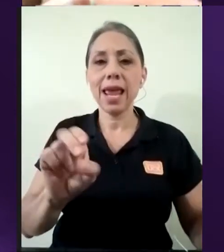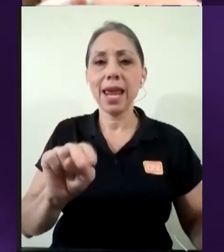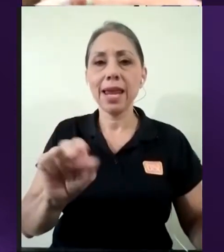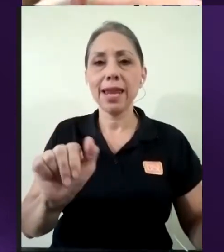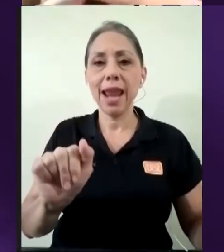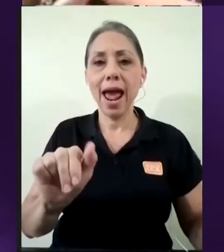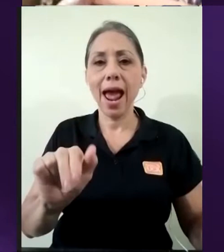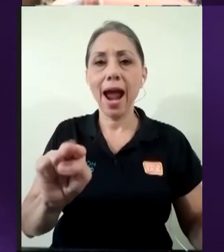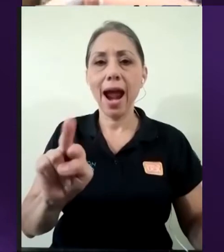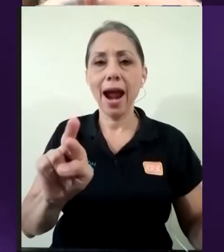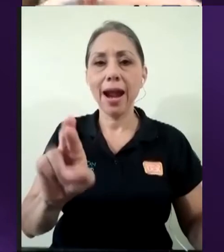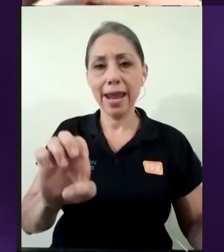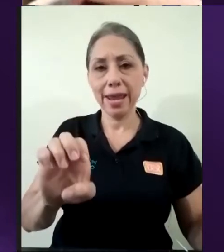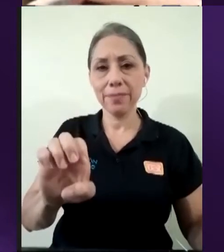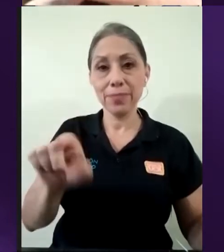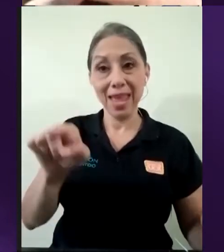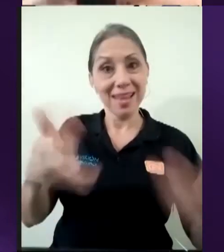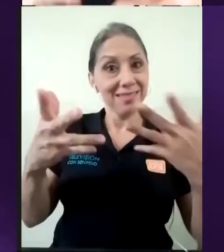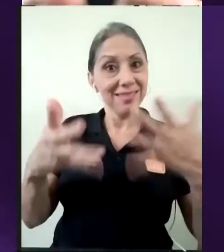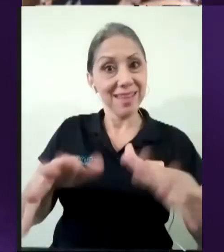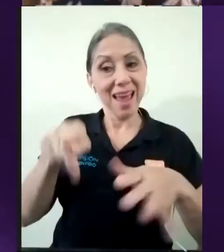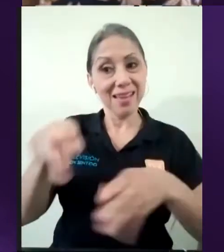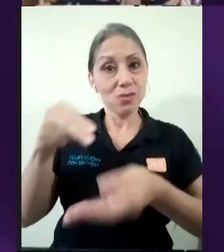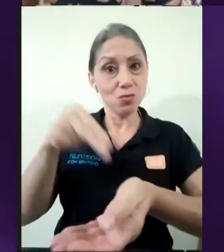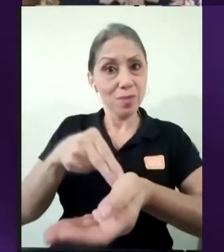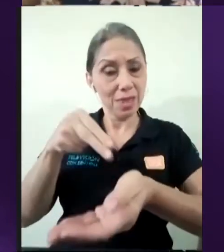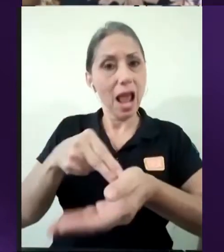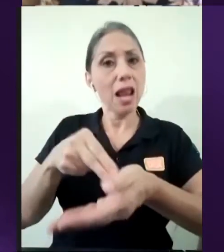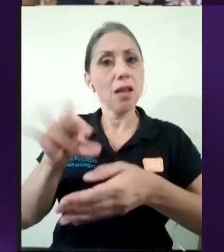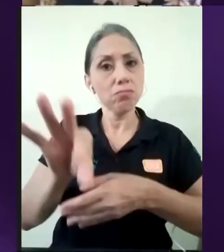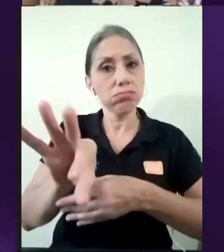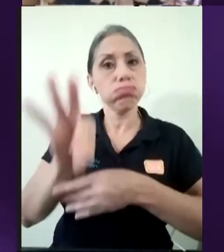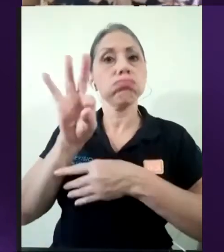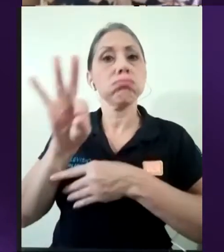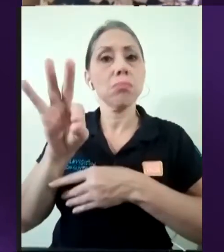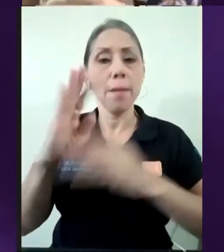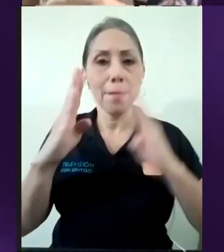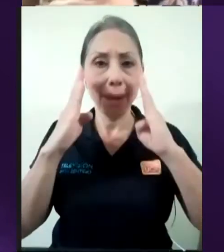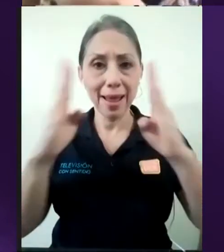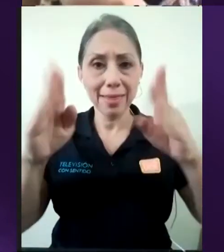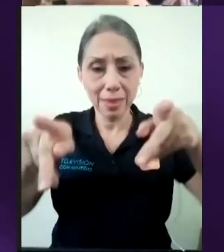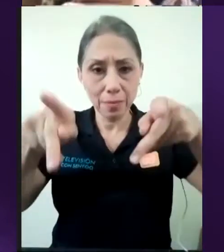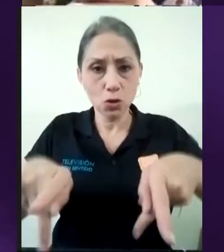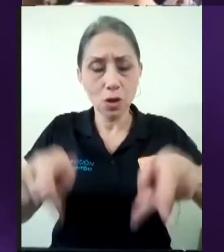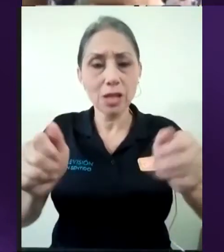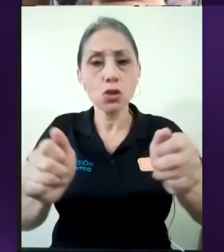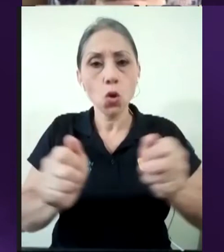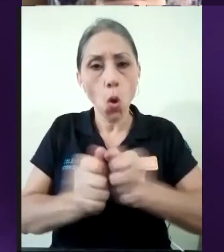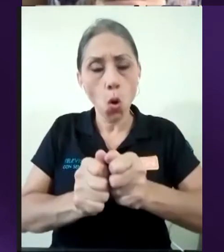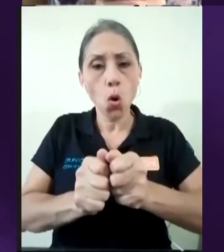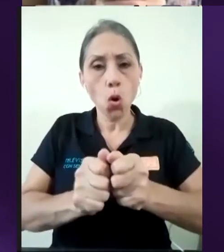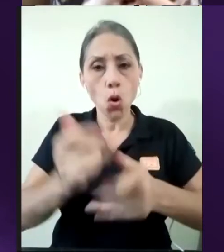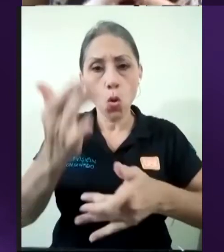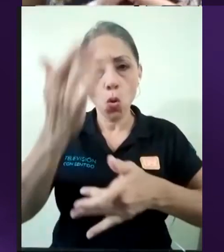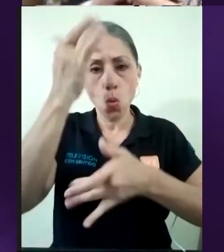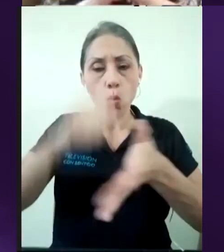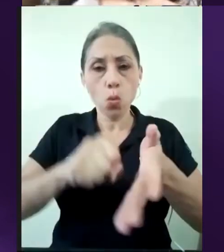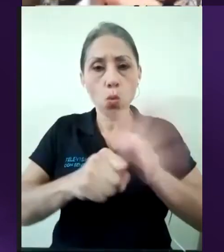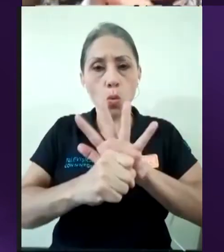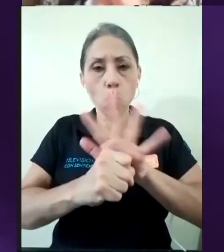sido designado como el espacio para la atención de pacientes con COVID-19, pacientes